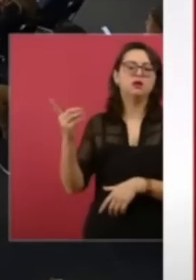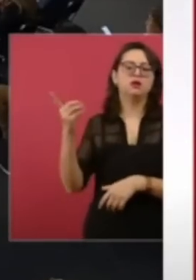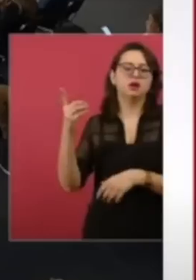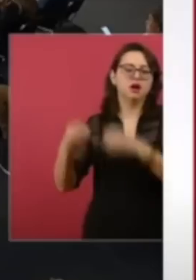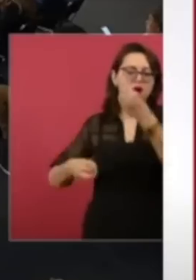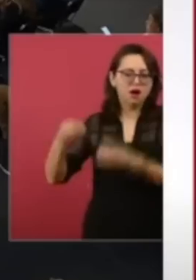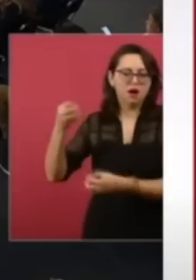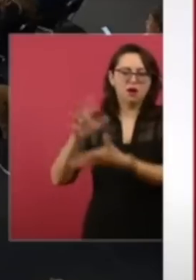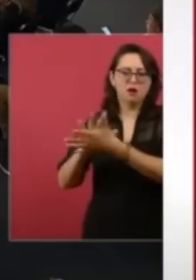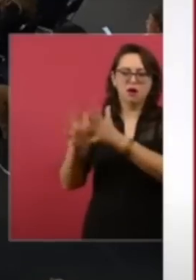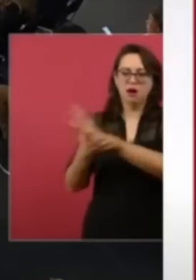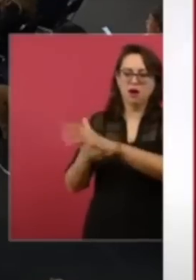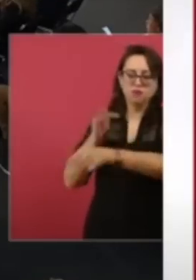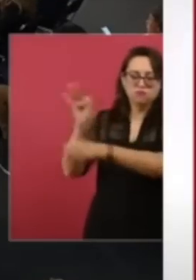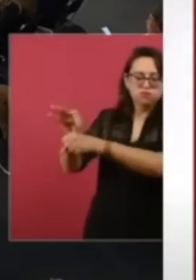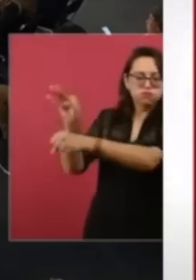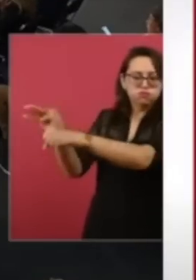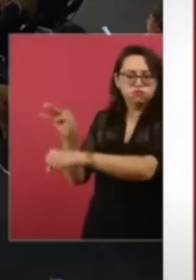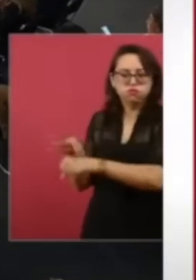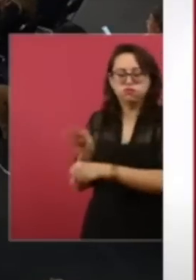por complicidad del gremio,